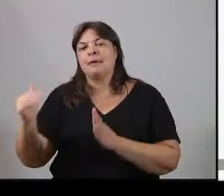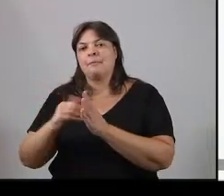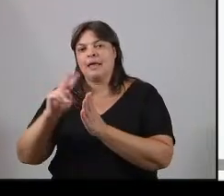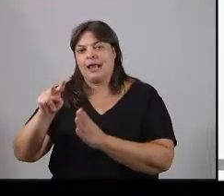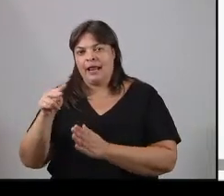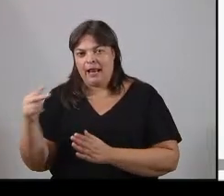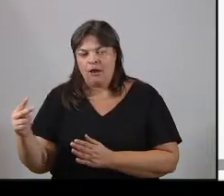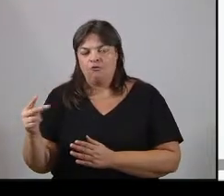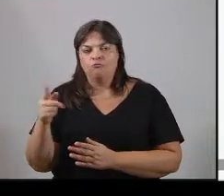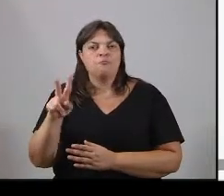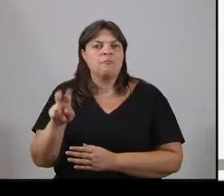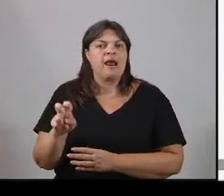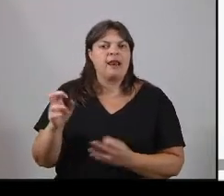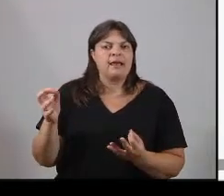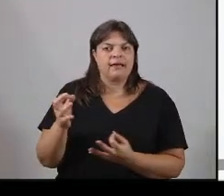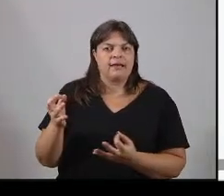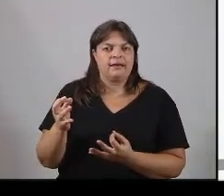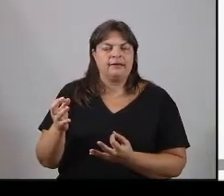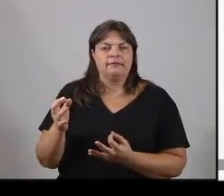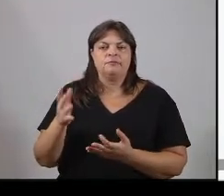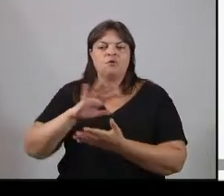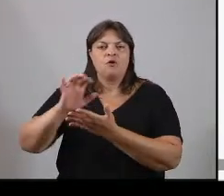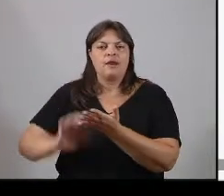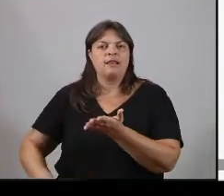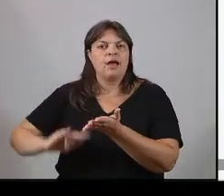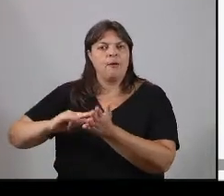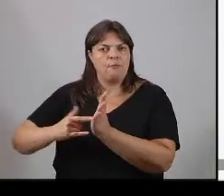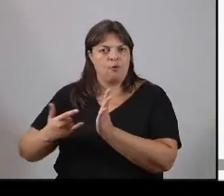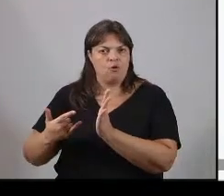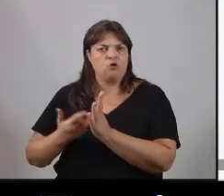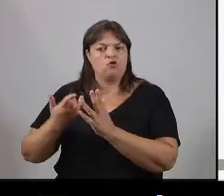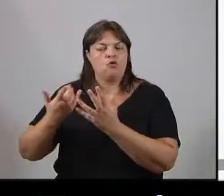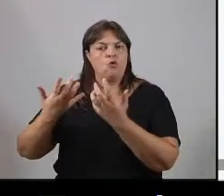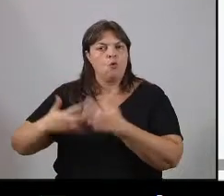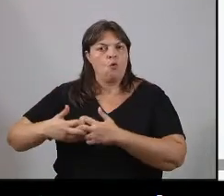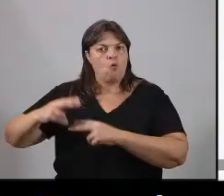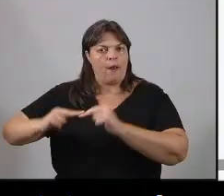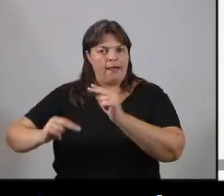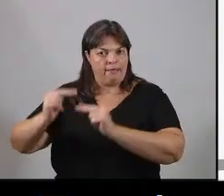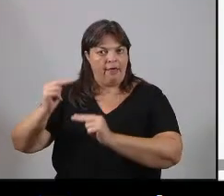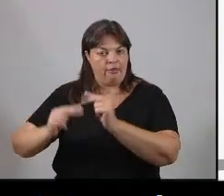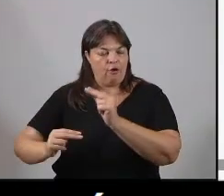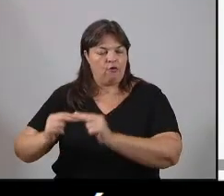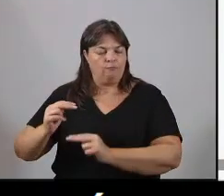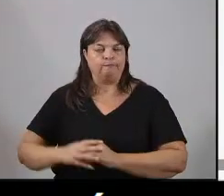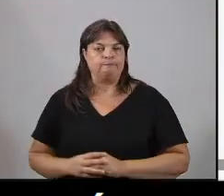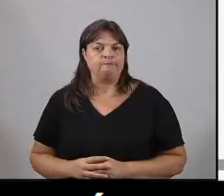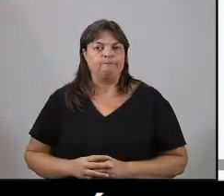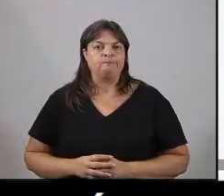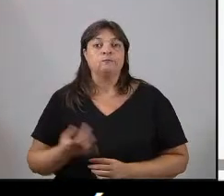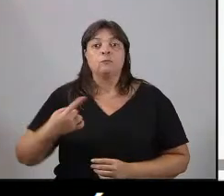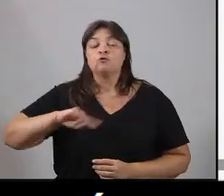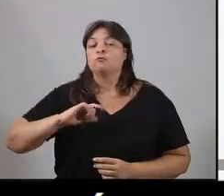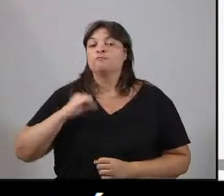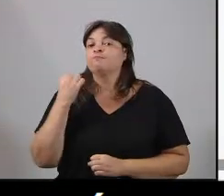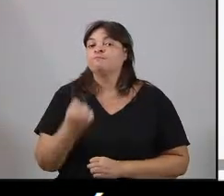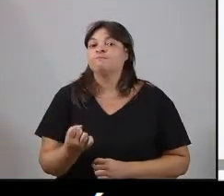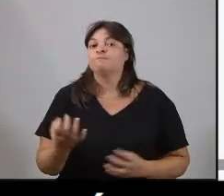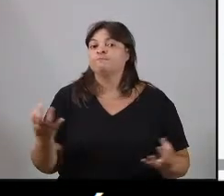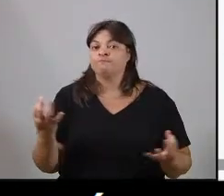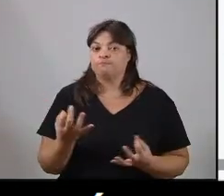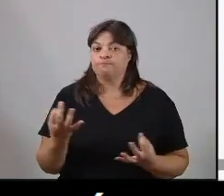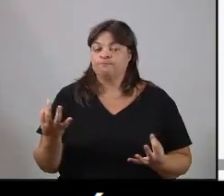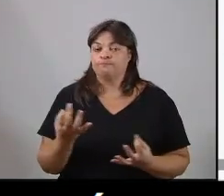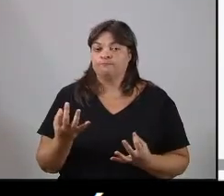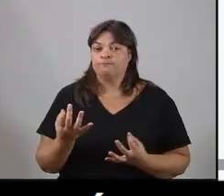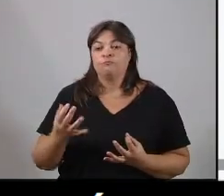y servirá para redactar un proyecto de urbanización. Apoyamos así un proyecto